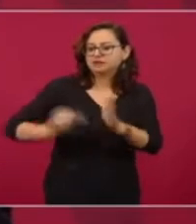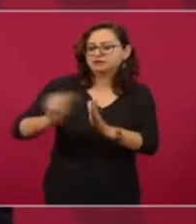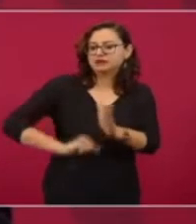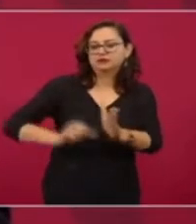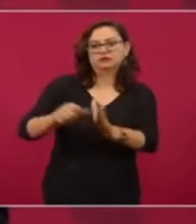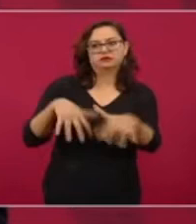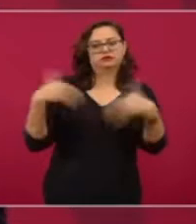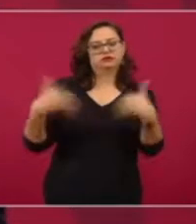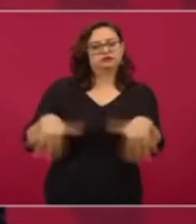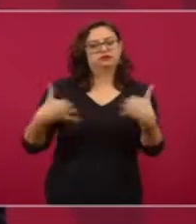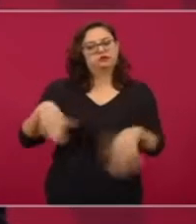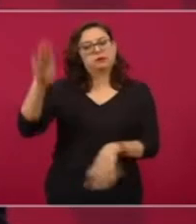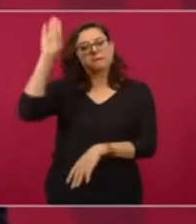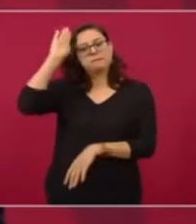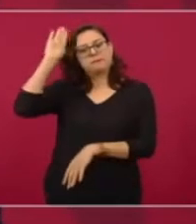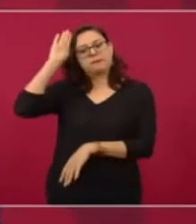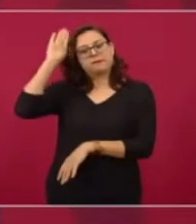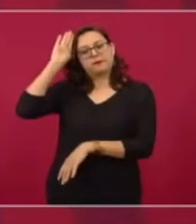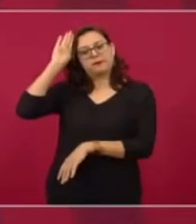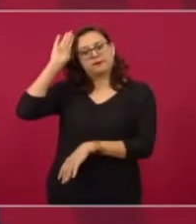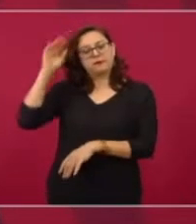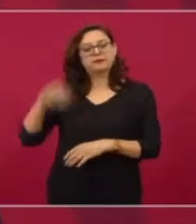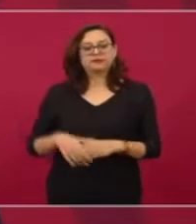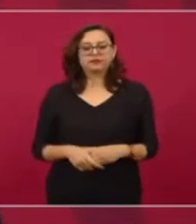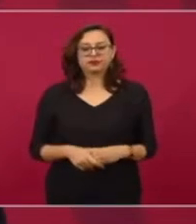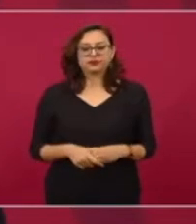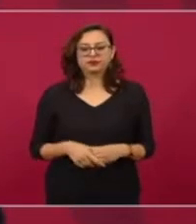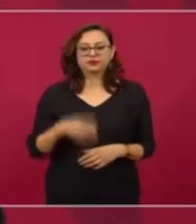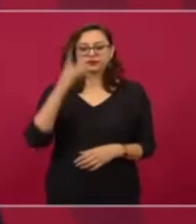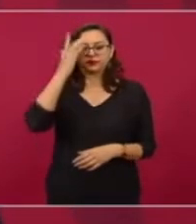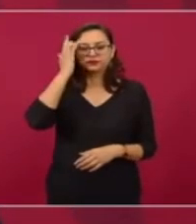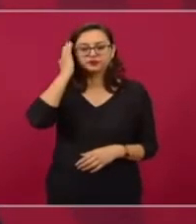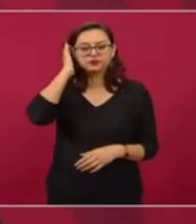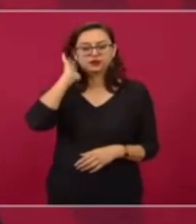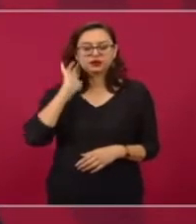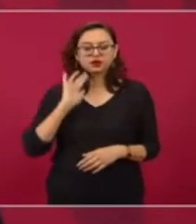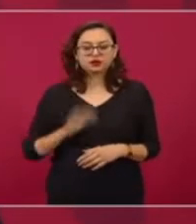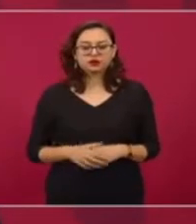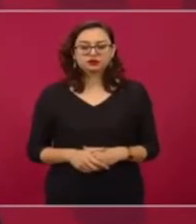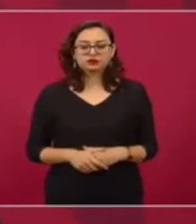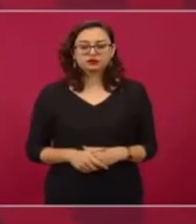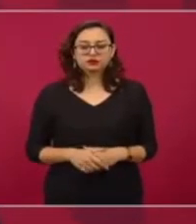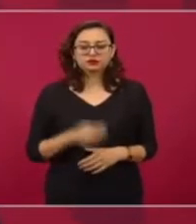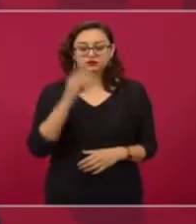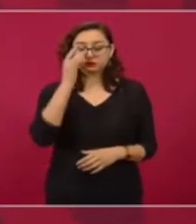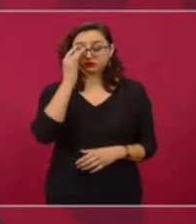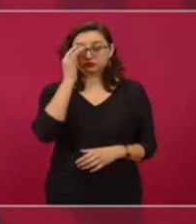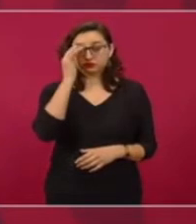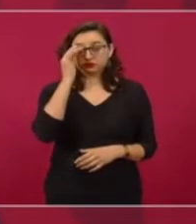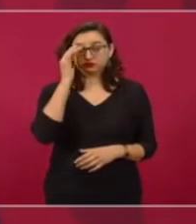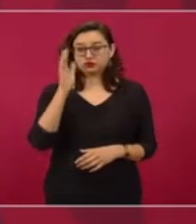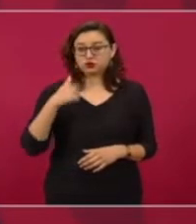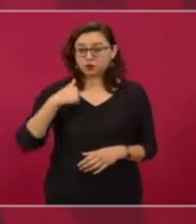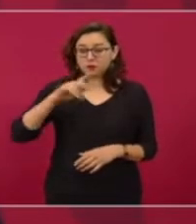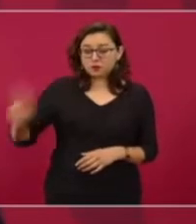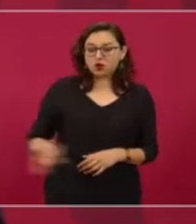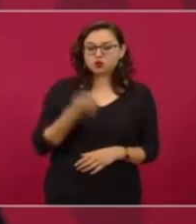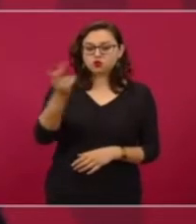entonces a ver porque no se respeta la constitución